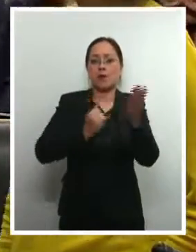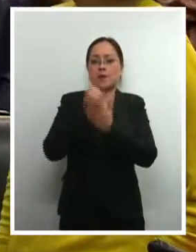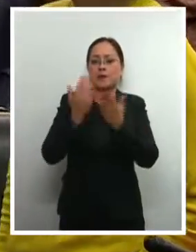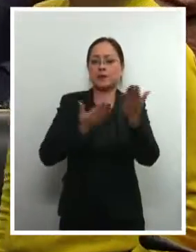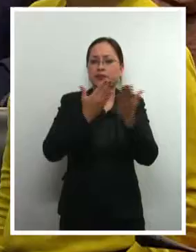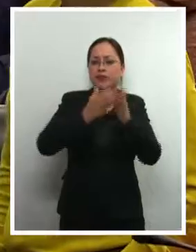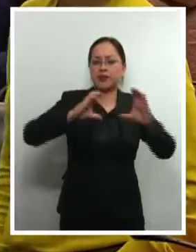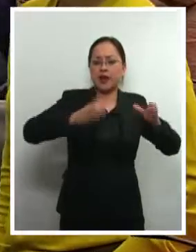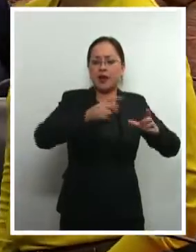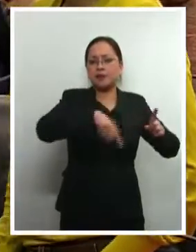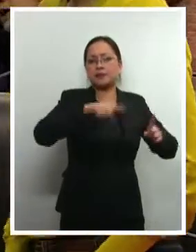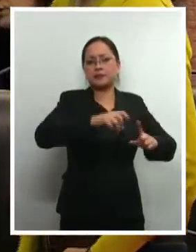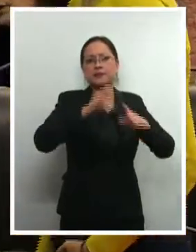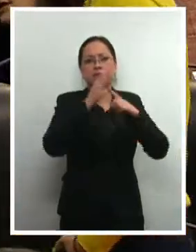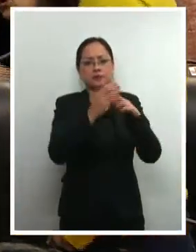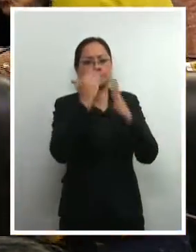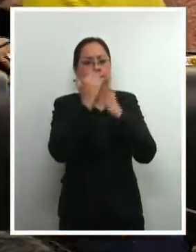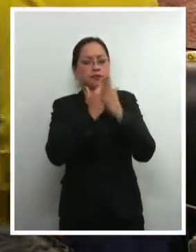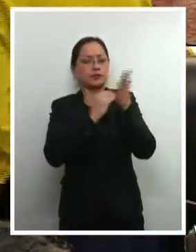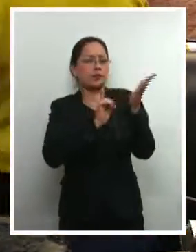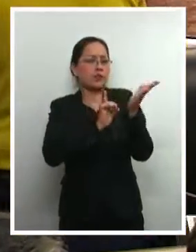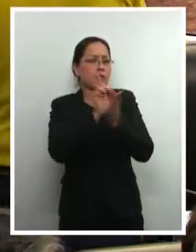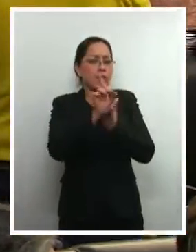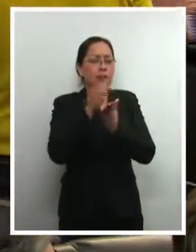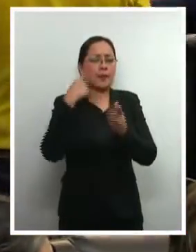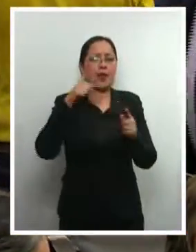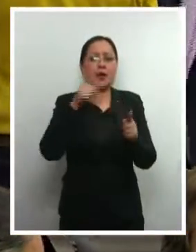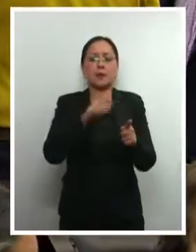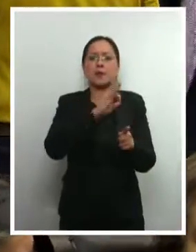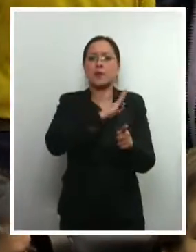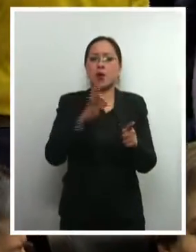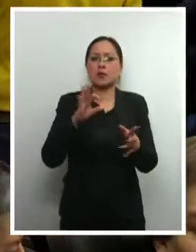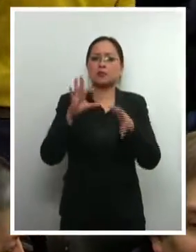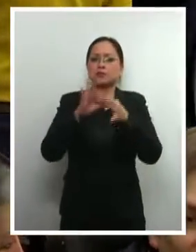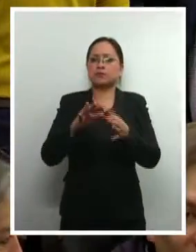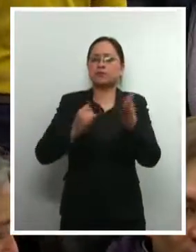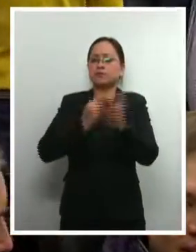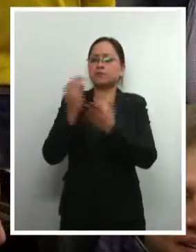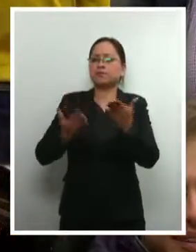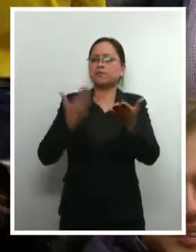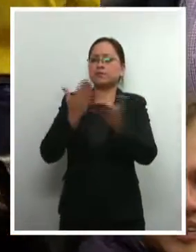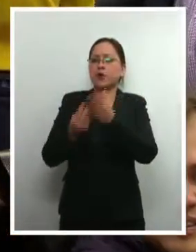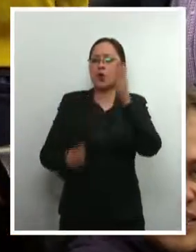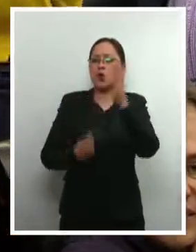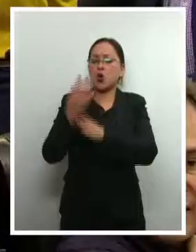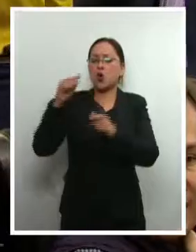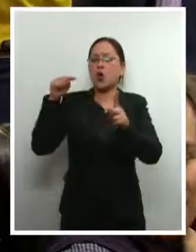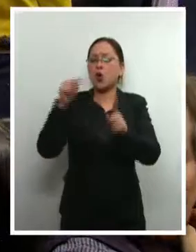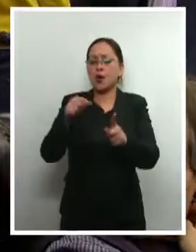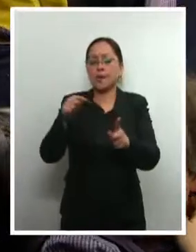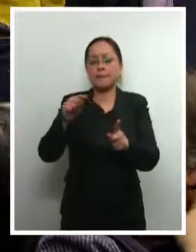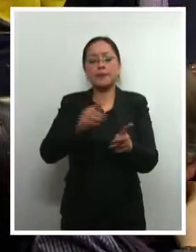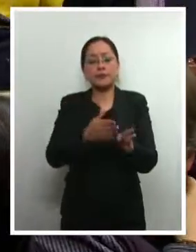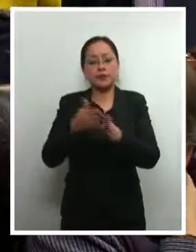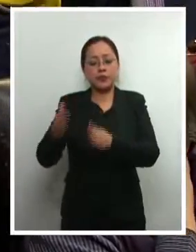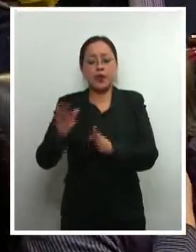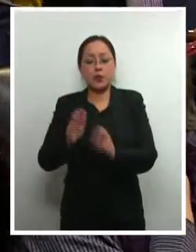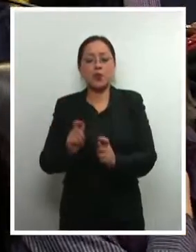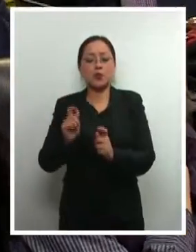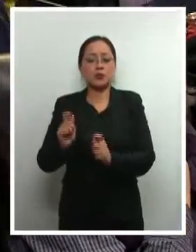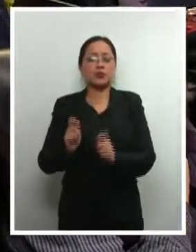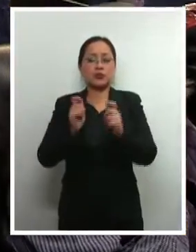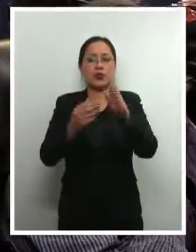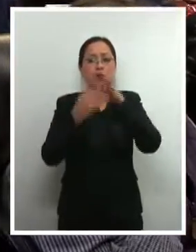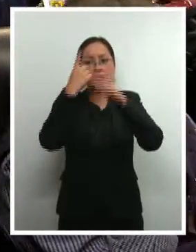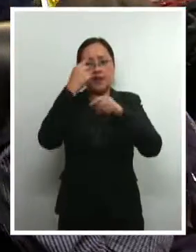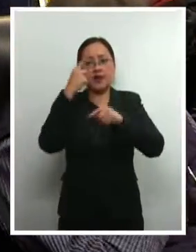dictaminadora, es decir, a la Comisión de Carta de Derechos, para que se emita un dictamen nuevamente y posteriormente también se regrese a la